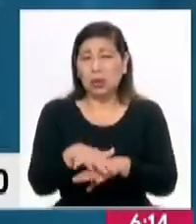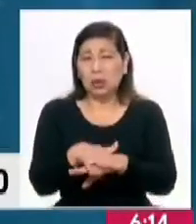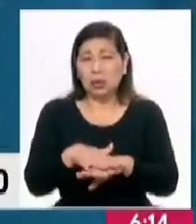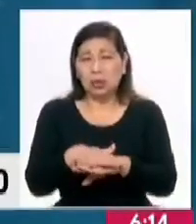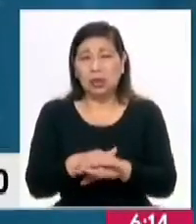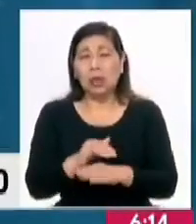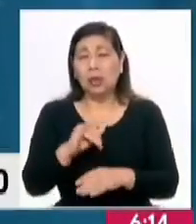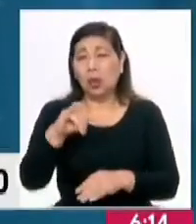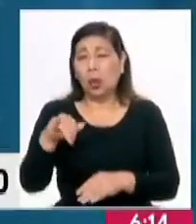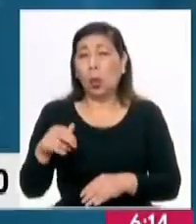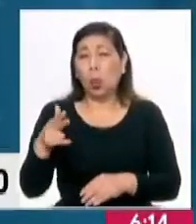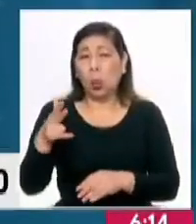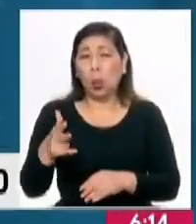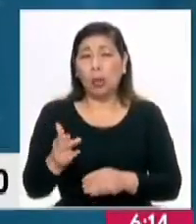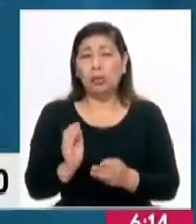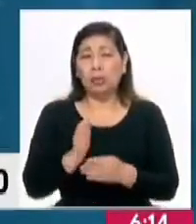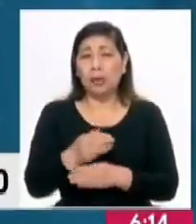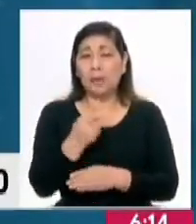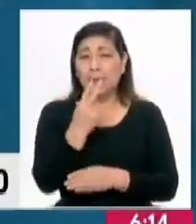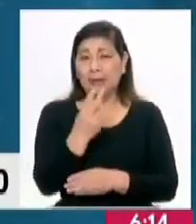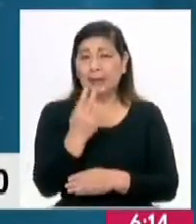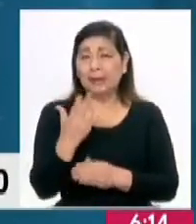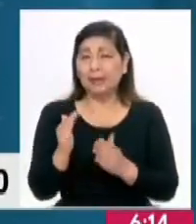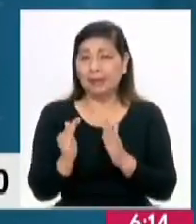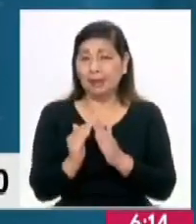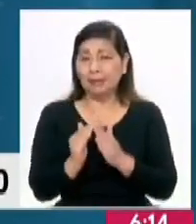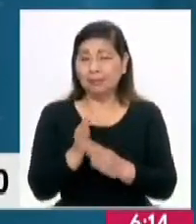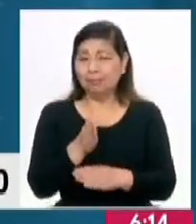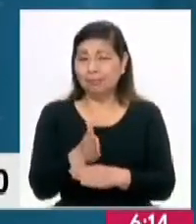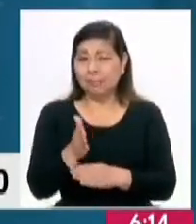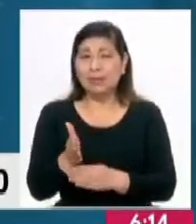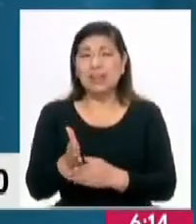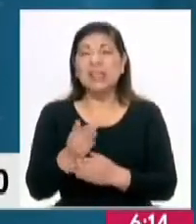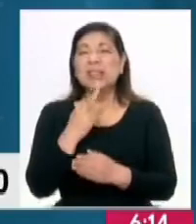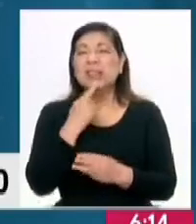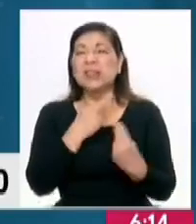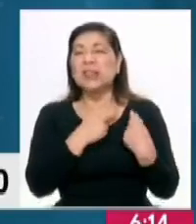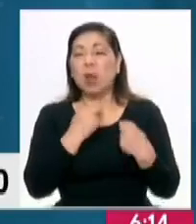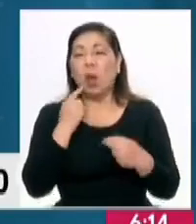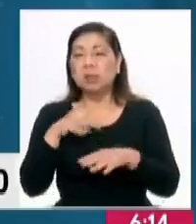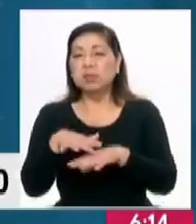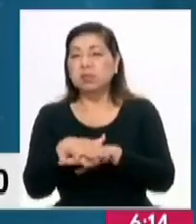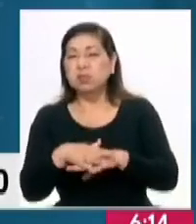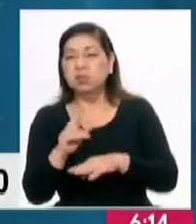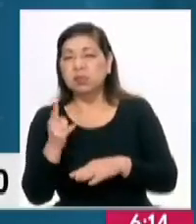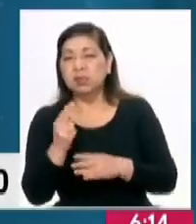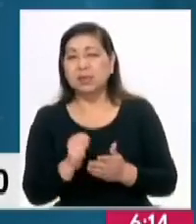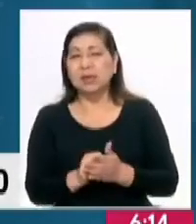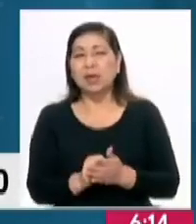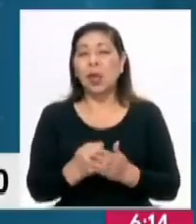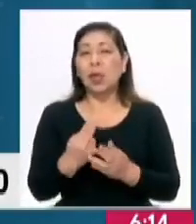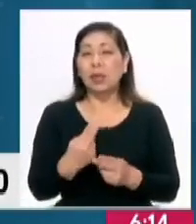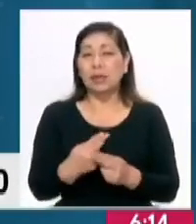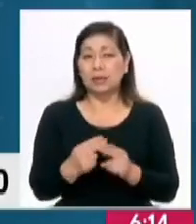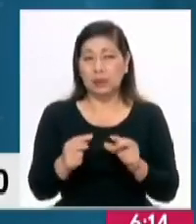Organizado de Junín allanaron 23 inmuebles y detuvieron a los integrantes de la organización criminal Los